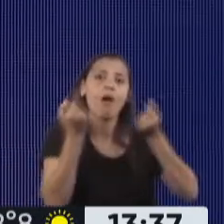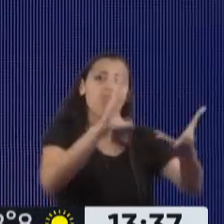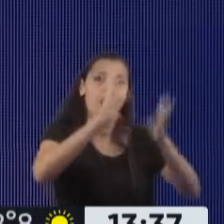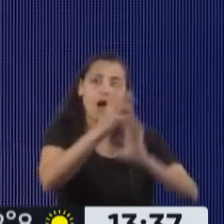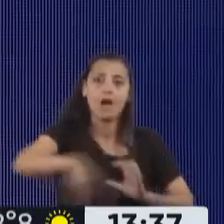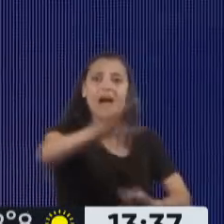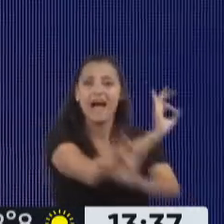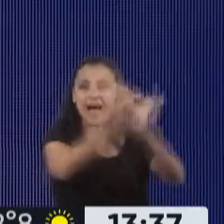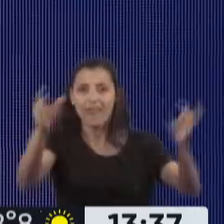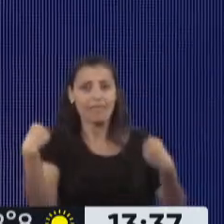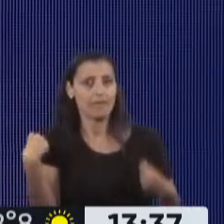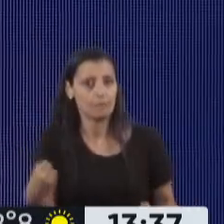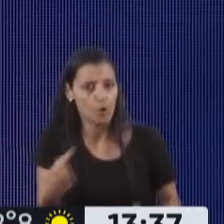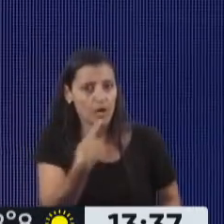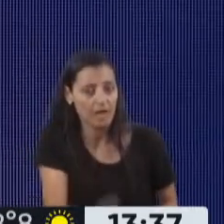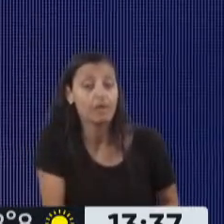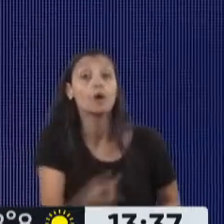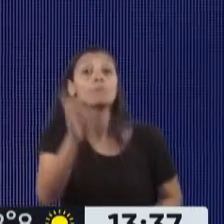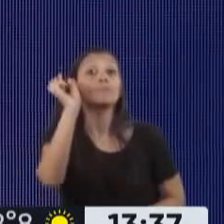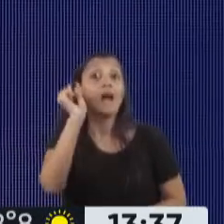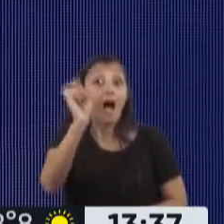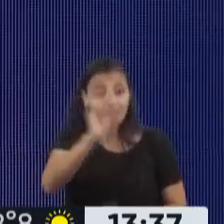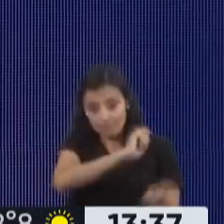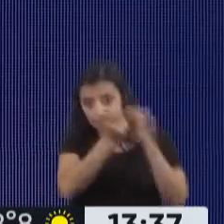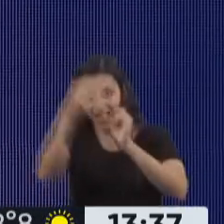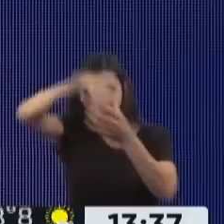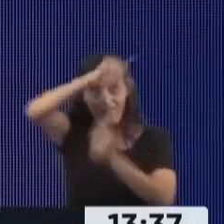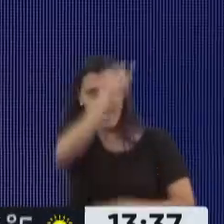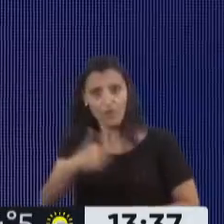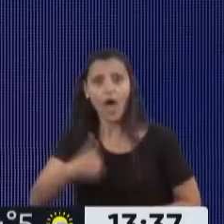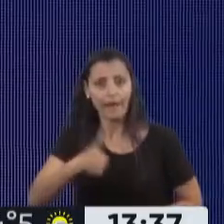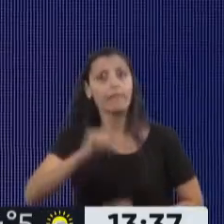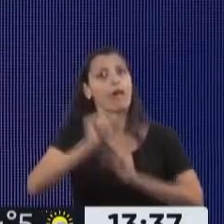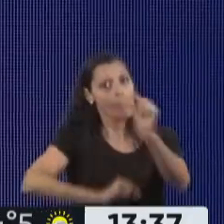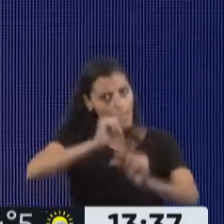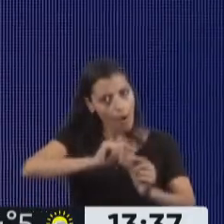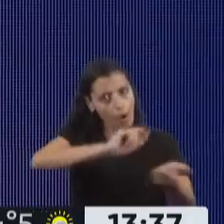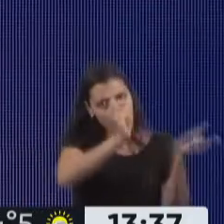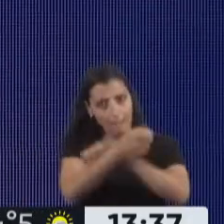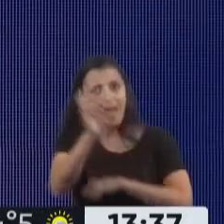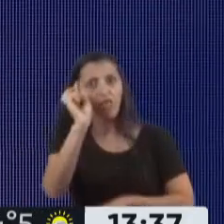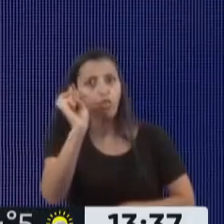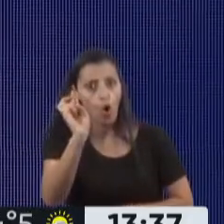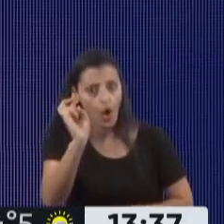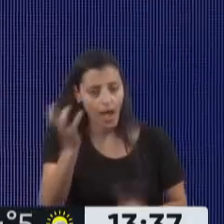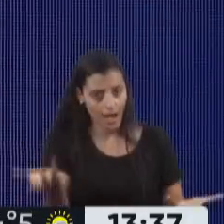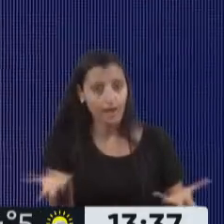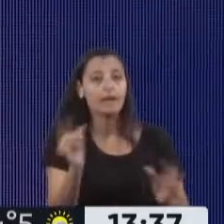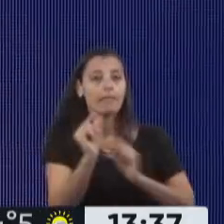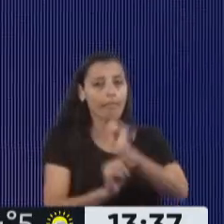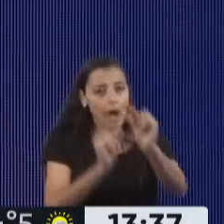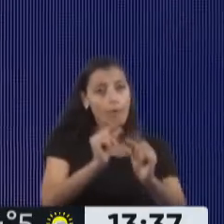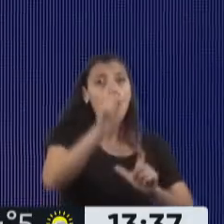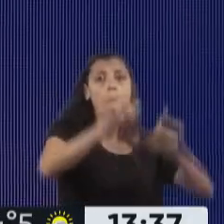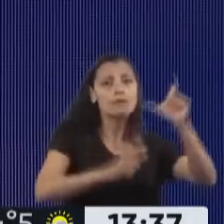esto? Porque conforme avance la dolarización endógena y que empiecen a hacer transacciones